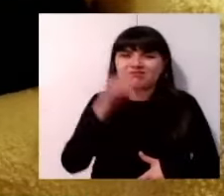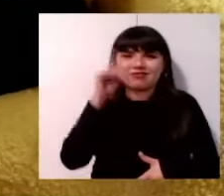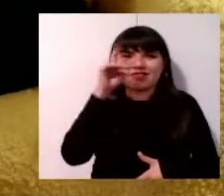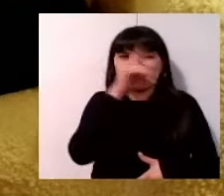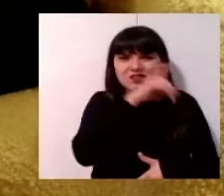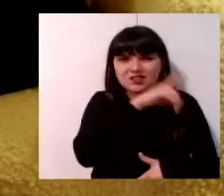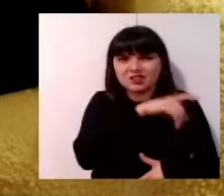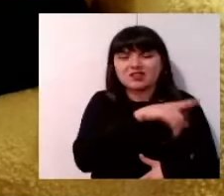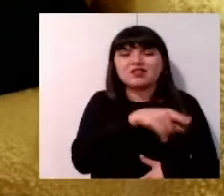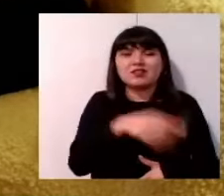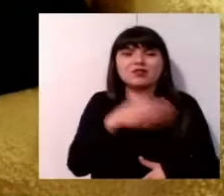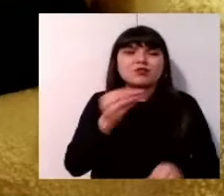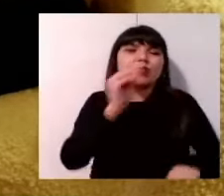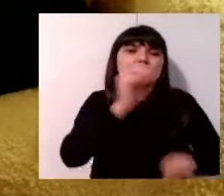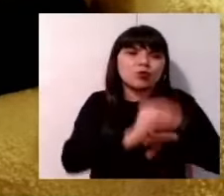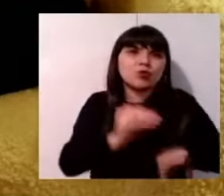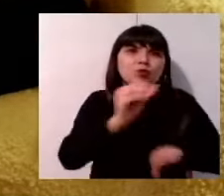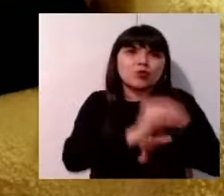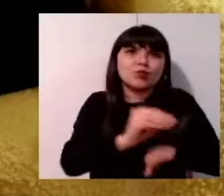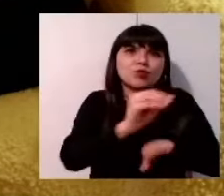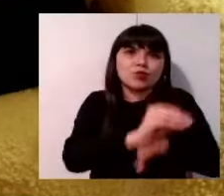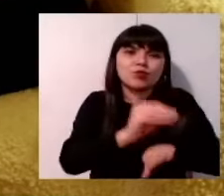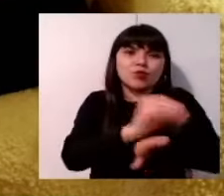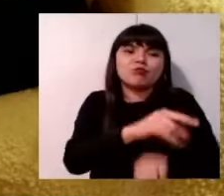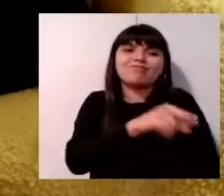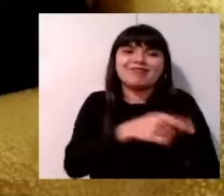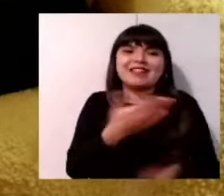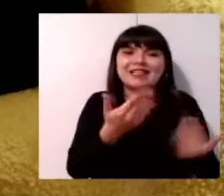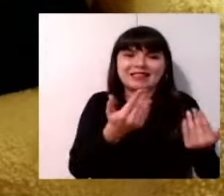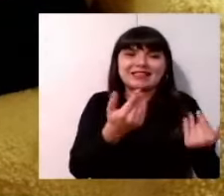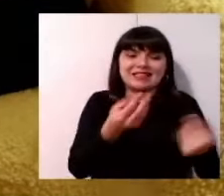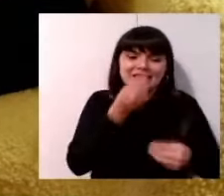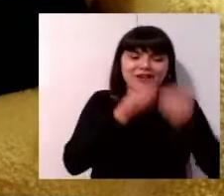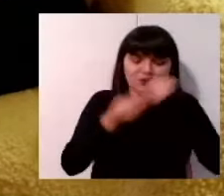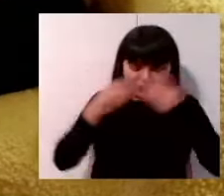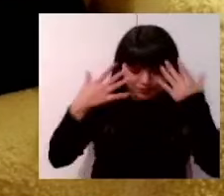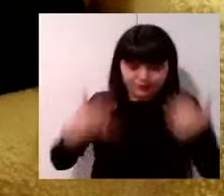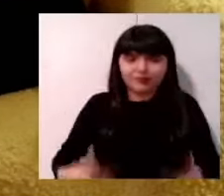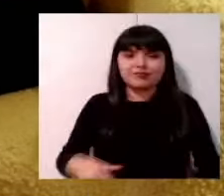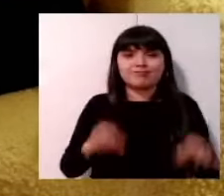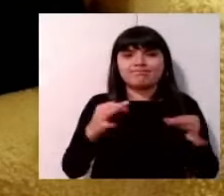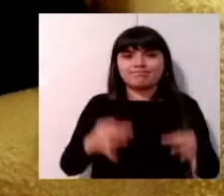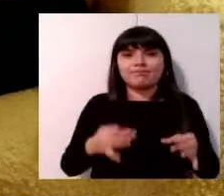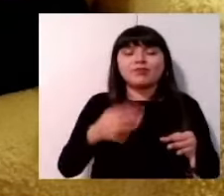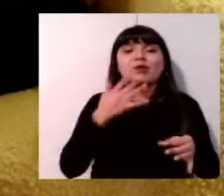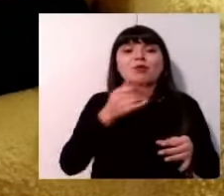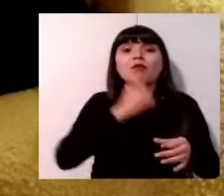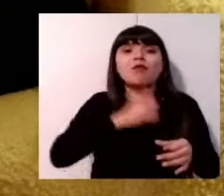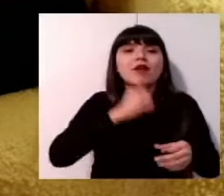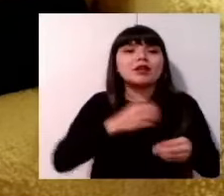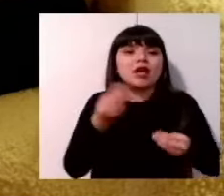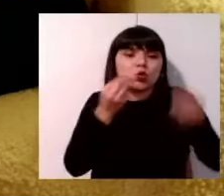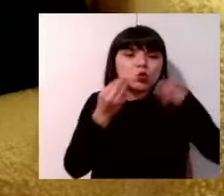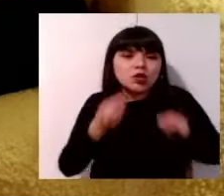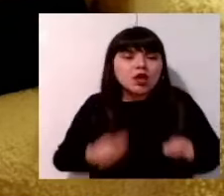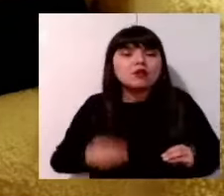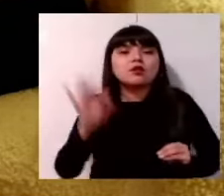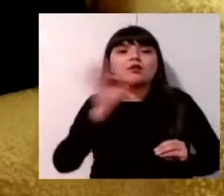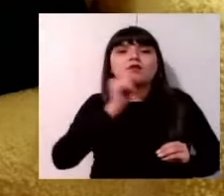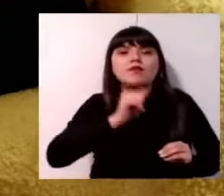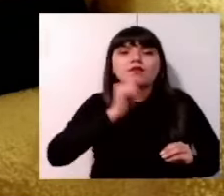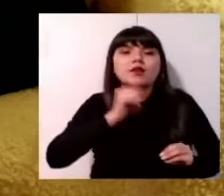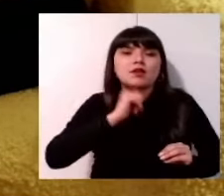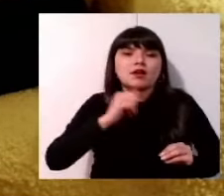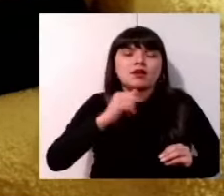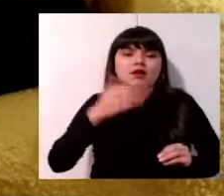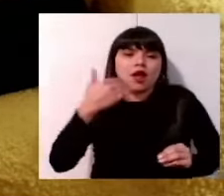las calorías y los nutrientes que necesitan, y eso puede alterar también el sueño por la falta de nutrientes, falta de calorías. Por supuesto, Carolina. Vamos entonces